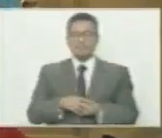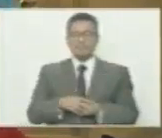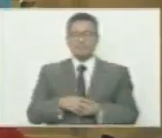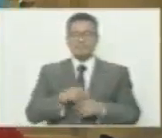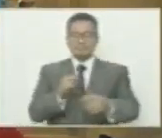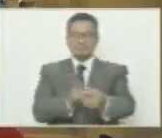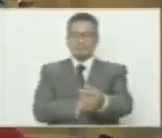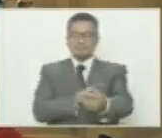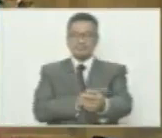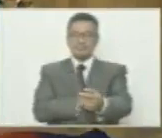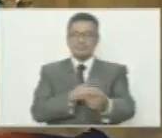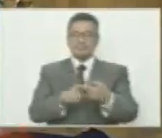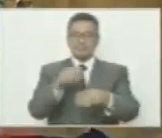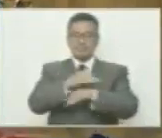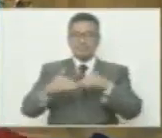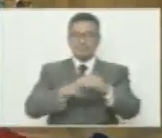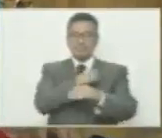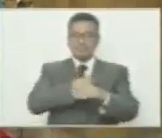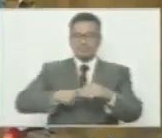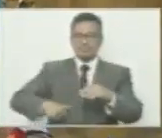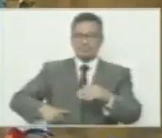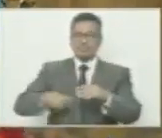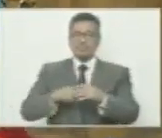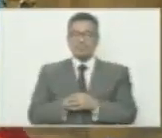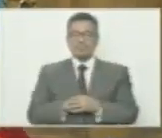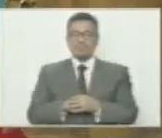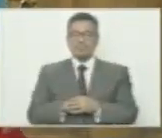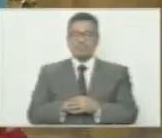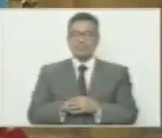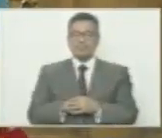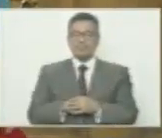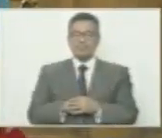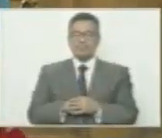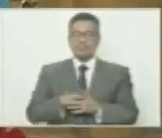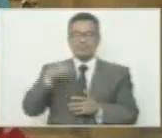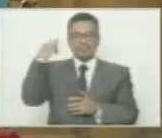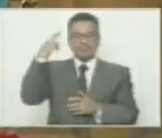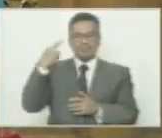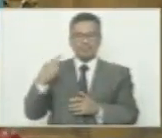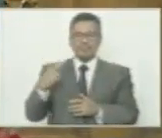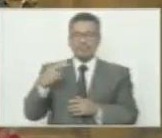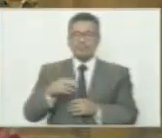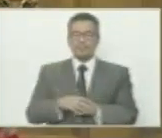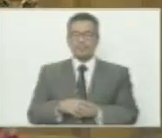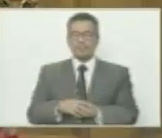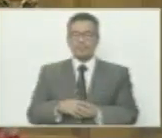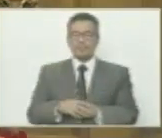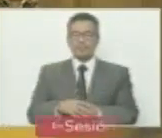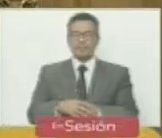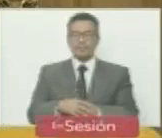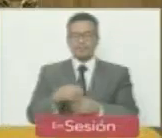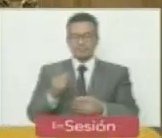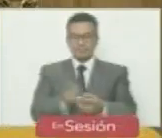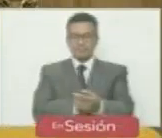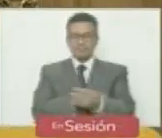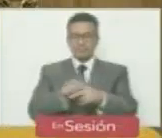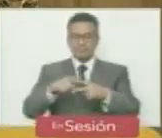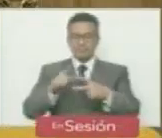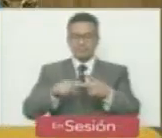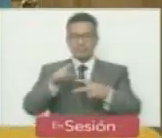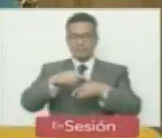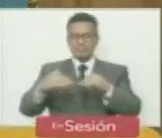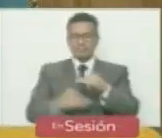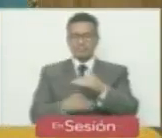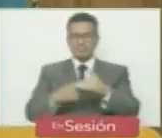Hermana primera vicepresidenta Iris Varela, hermana segunda